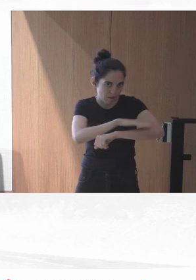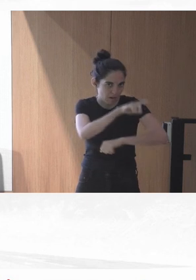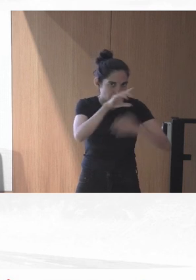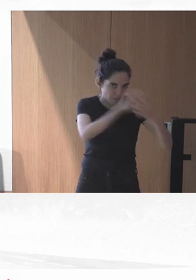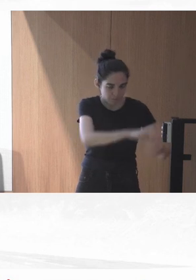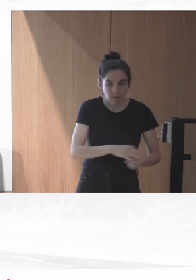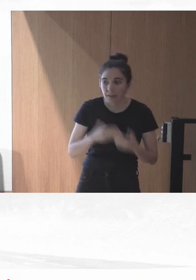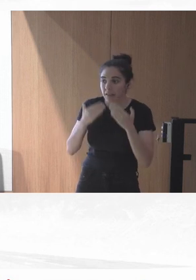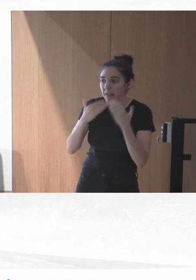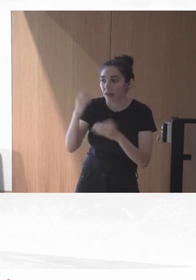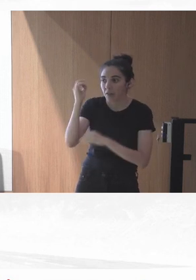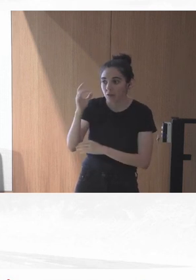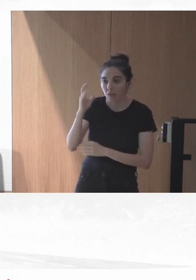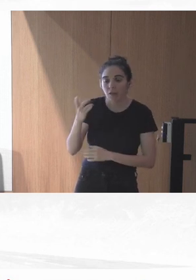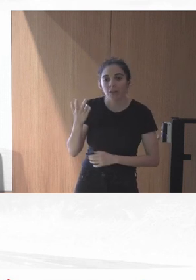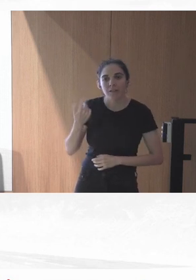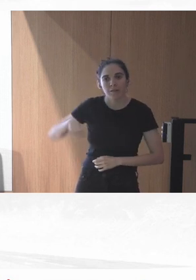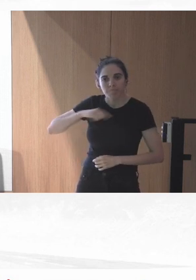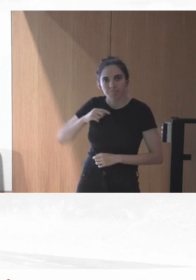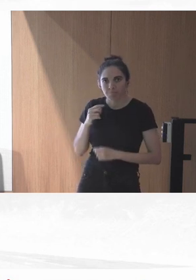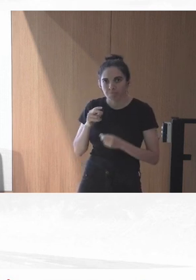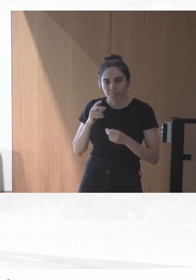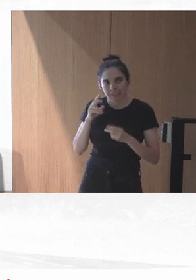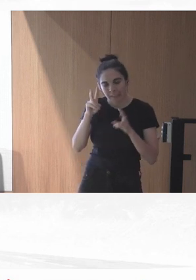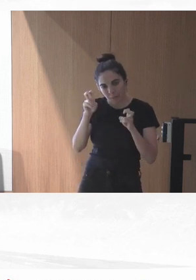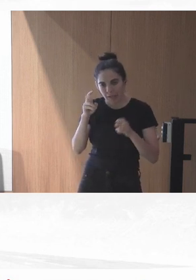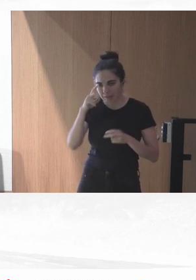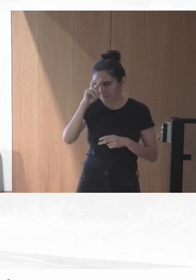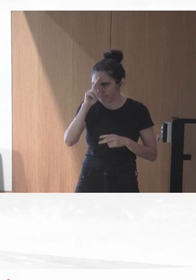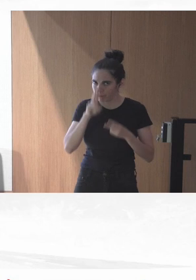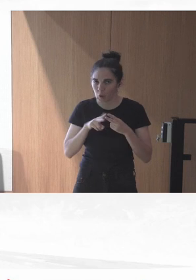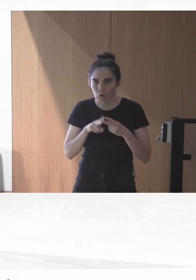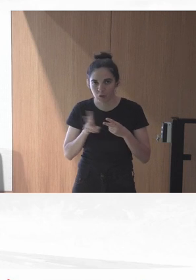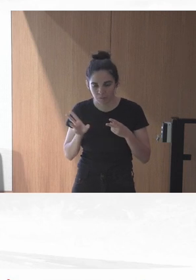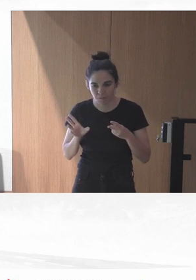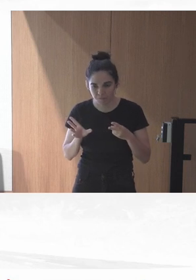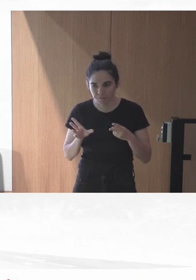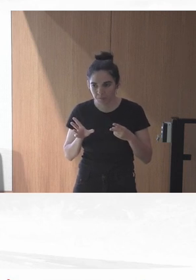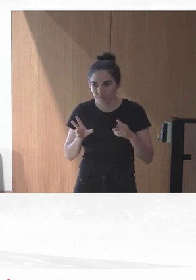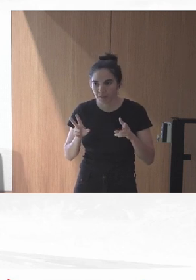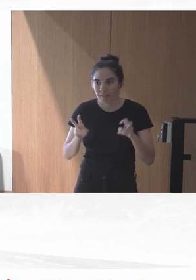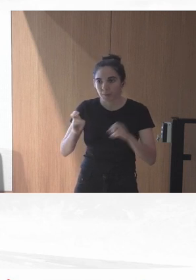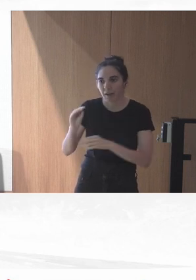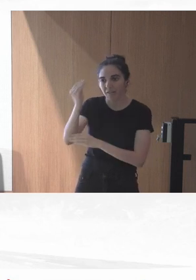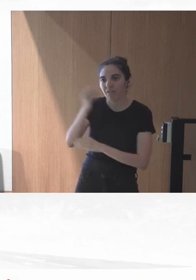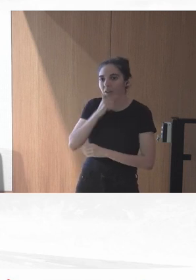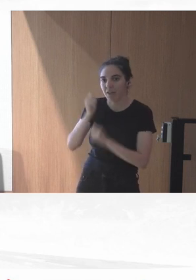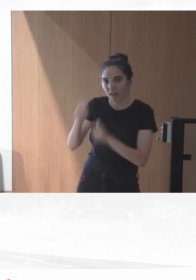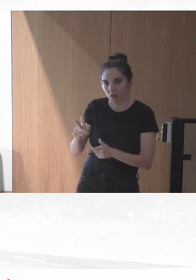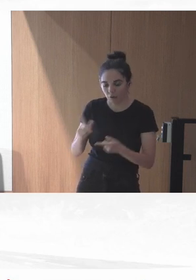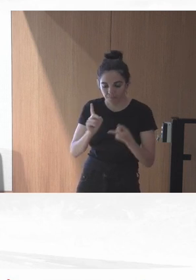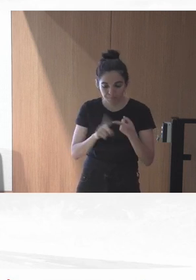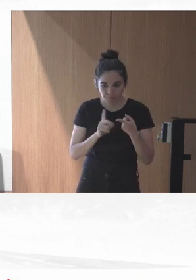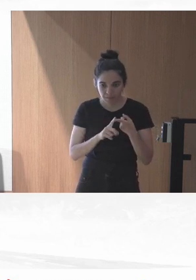presentadores. Teníamos aquí dos inquietudes respecto a la figura del facilitador.